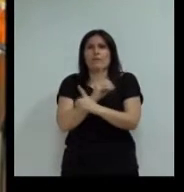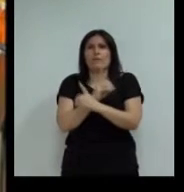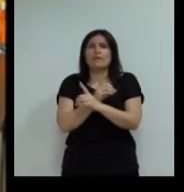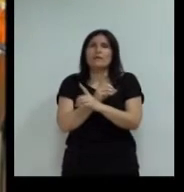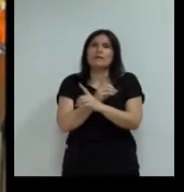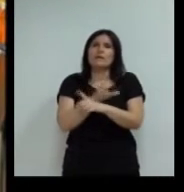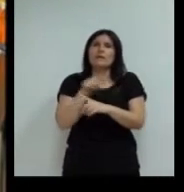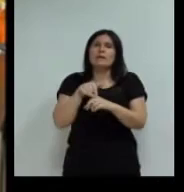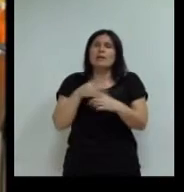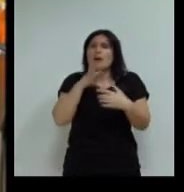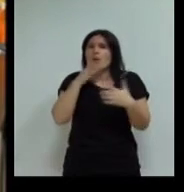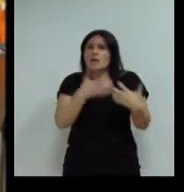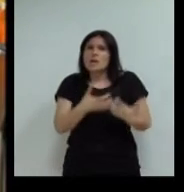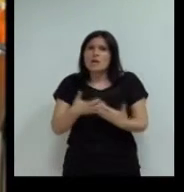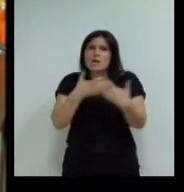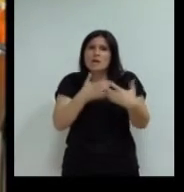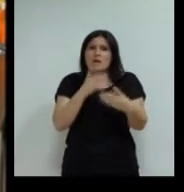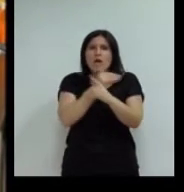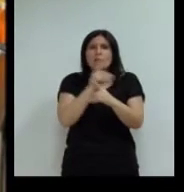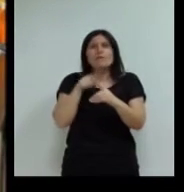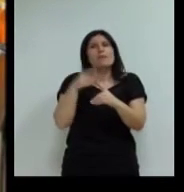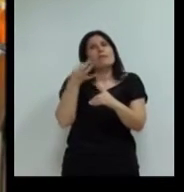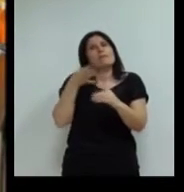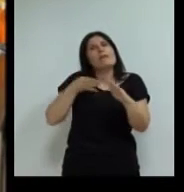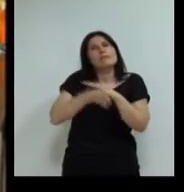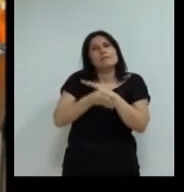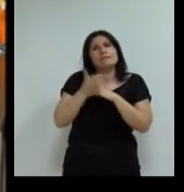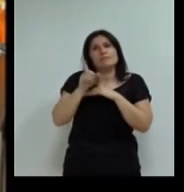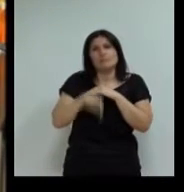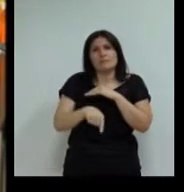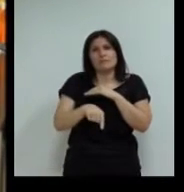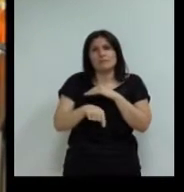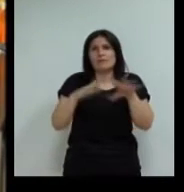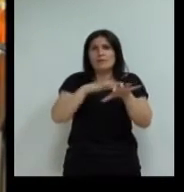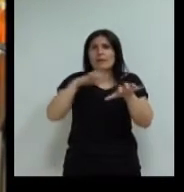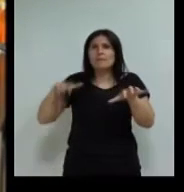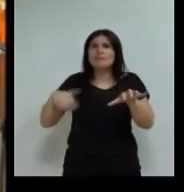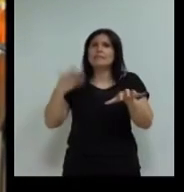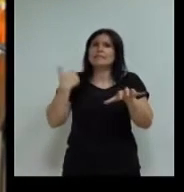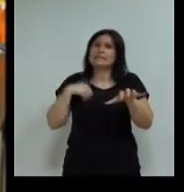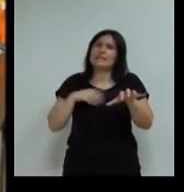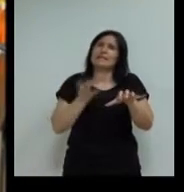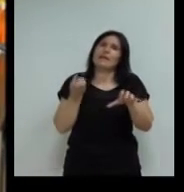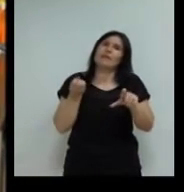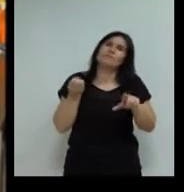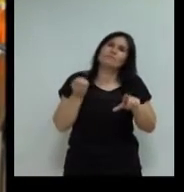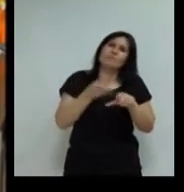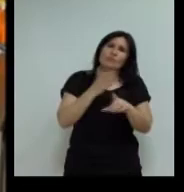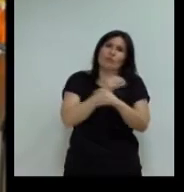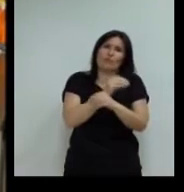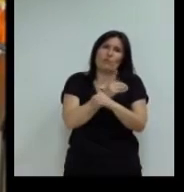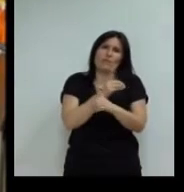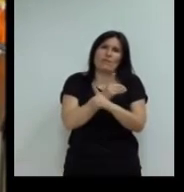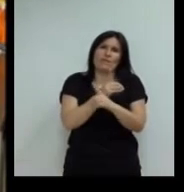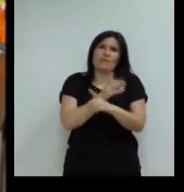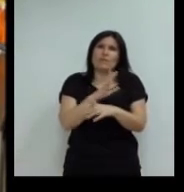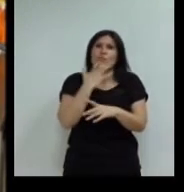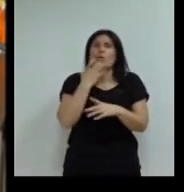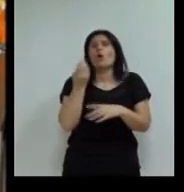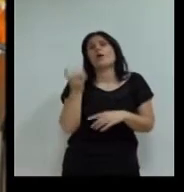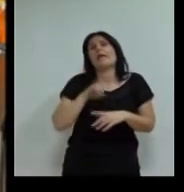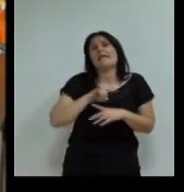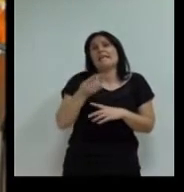en este momento es conseguir que el DVD también sea accesible, porque la mayoría lo están incluyendo en los DVDs como un